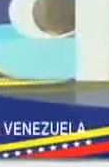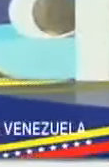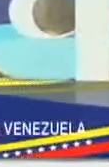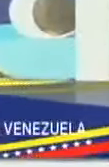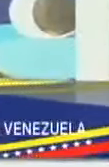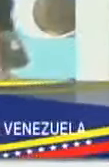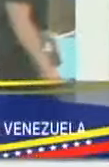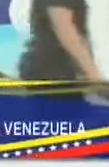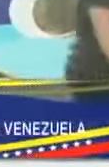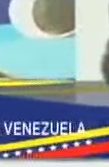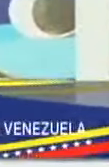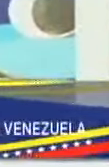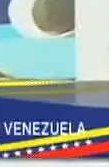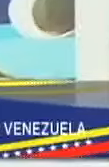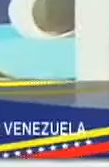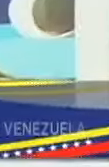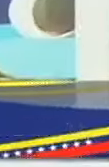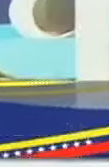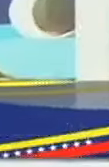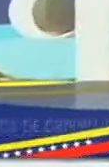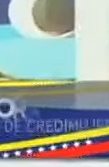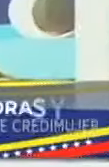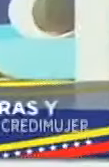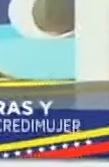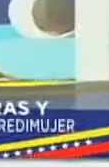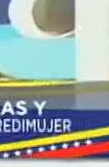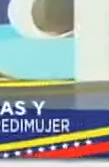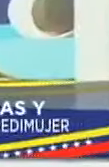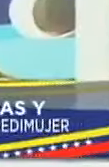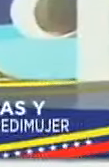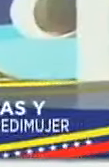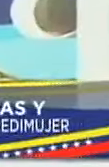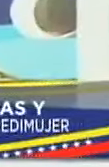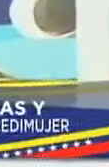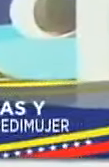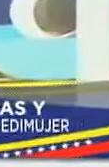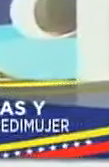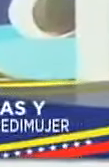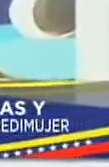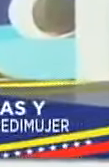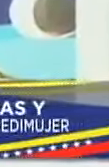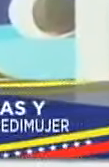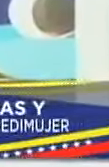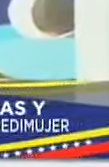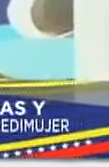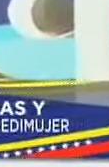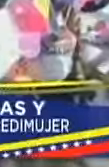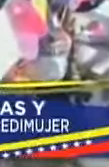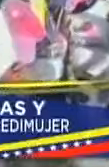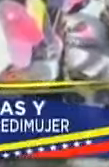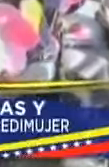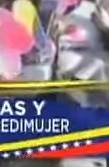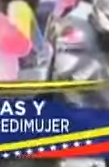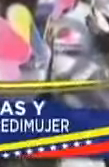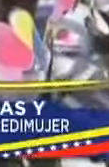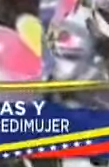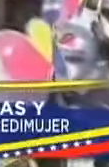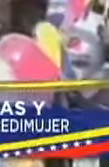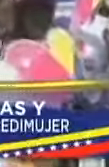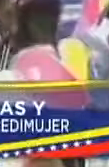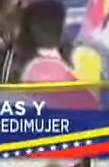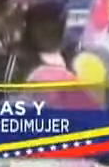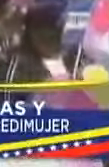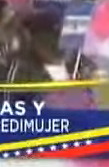Aquí al frente de la Casa Fuerte, donde vive todavía el espíritu rebelde